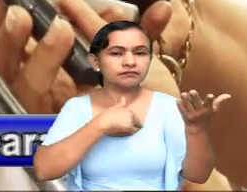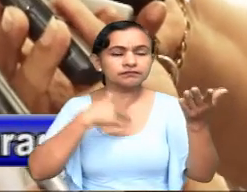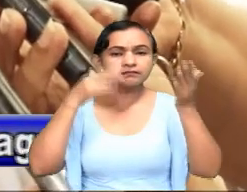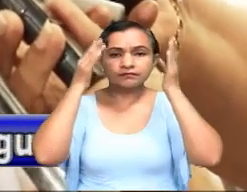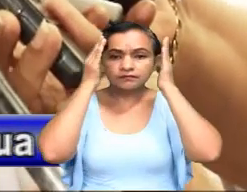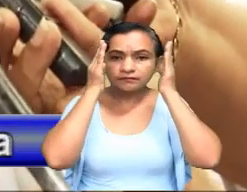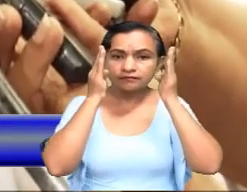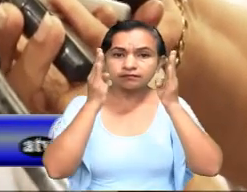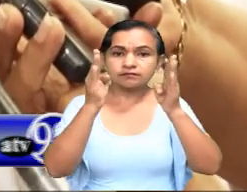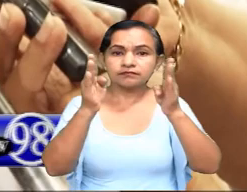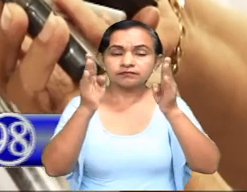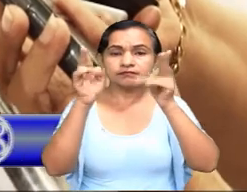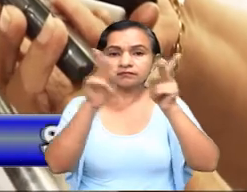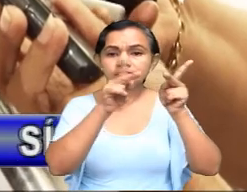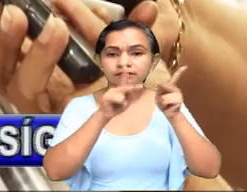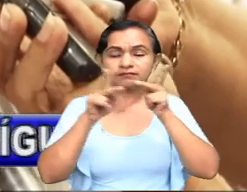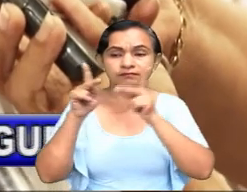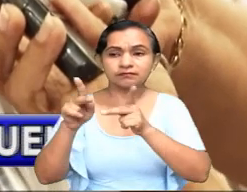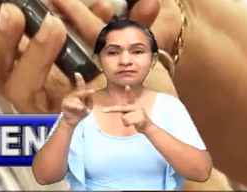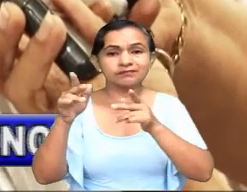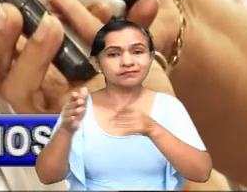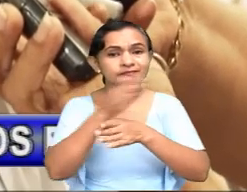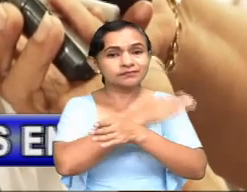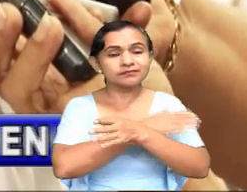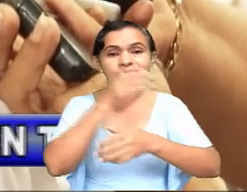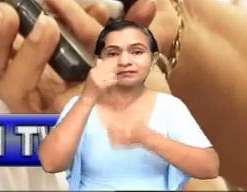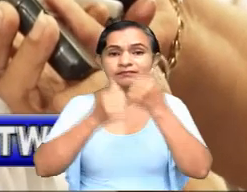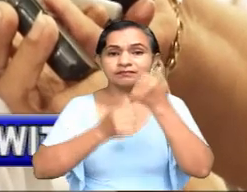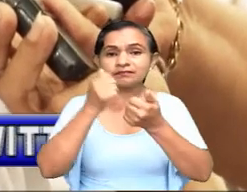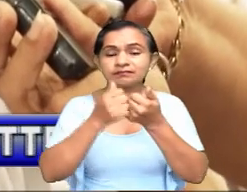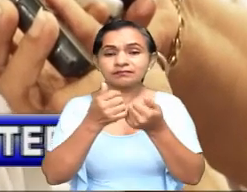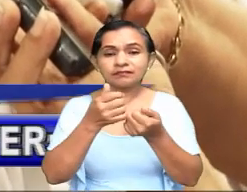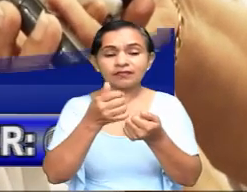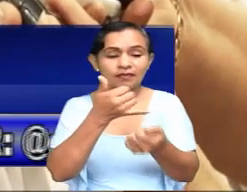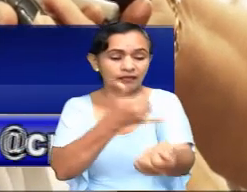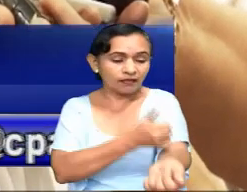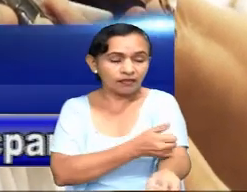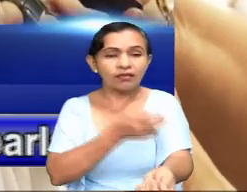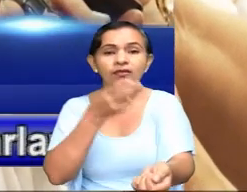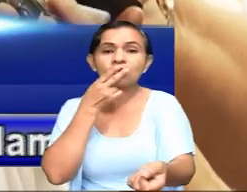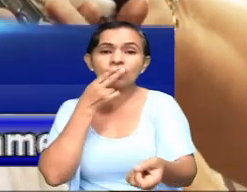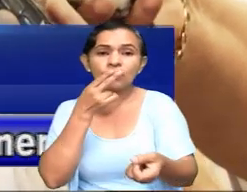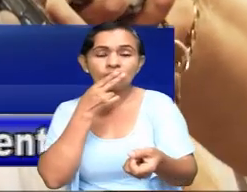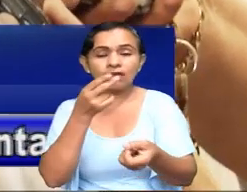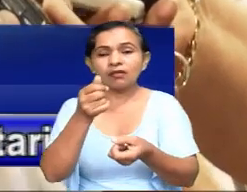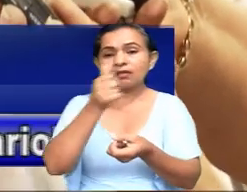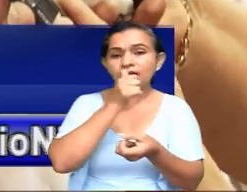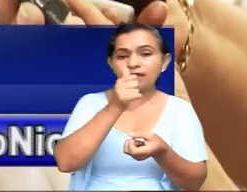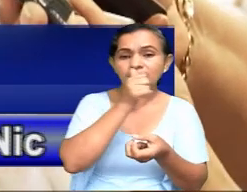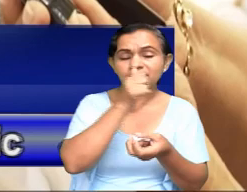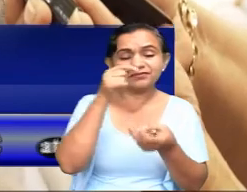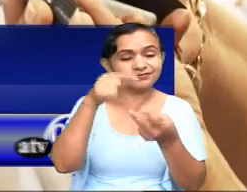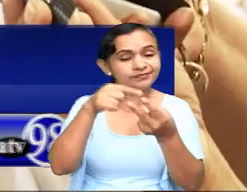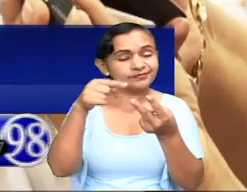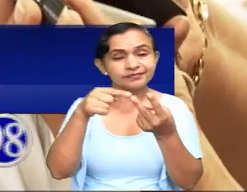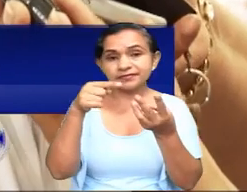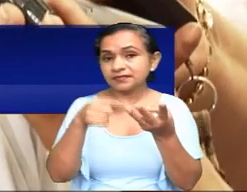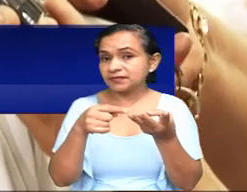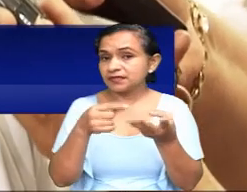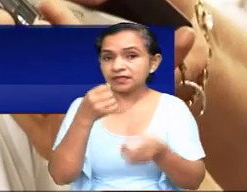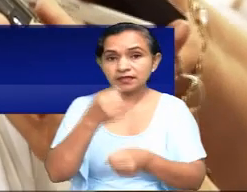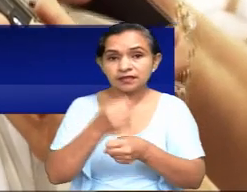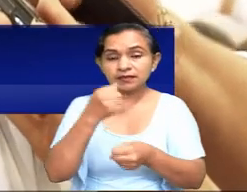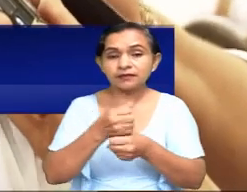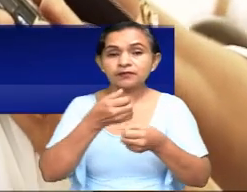nuestros pacientes que a lo mejor han estado ingresados o que tienen algún problema de adicción a drogas, cigarros, alcohol, y el trabajo es tratar